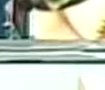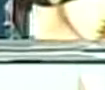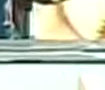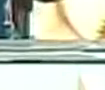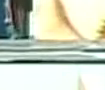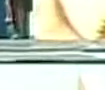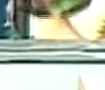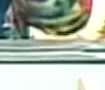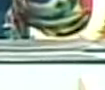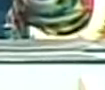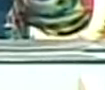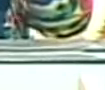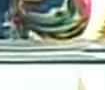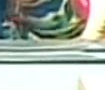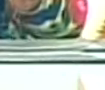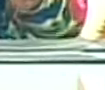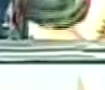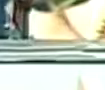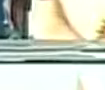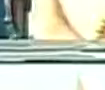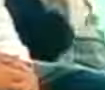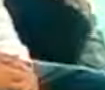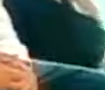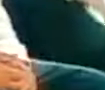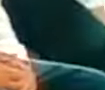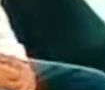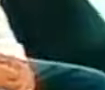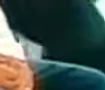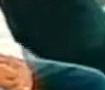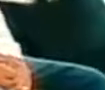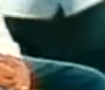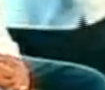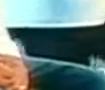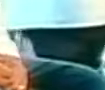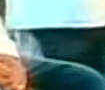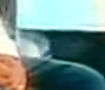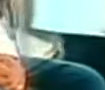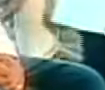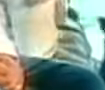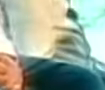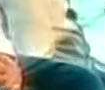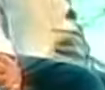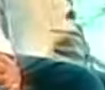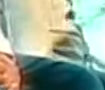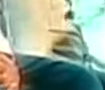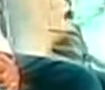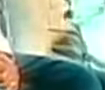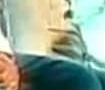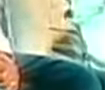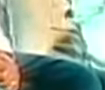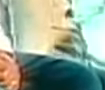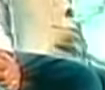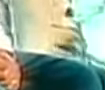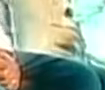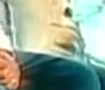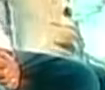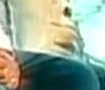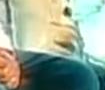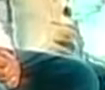un reflorecimiento, una repolitización del pueblo de base, del pueblo de a pie.